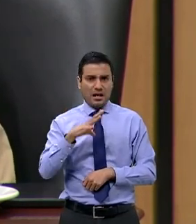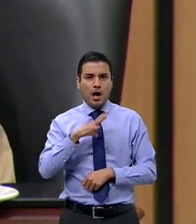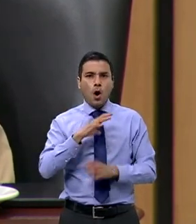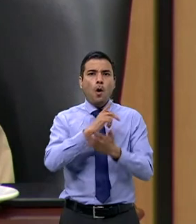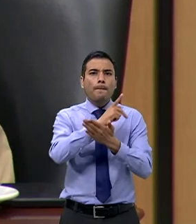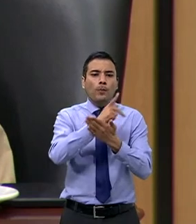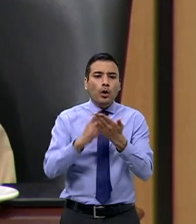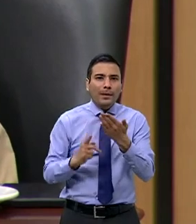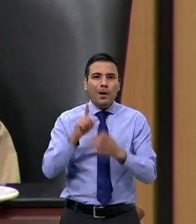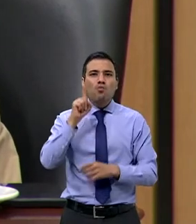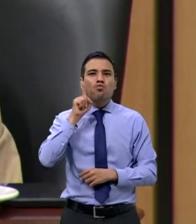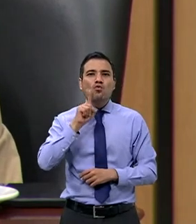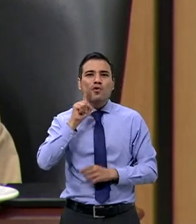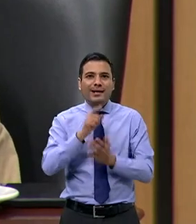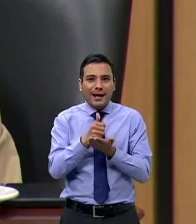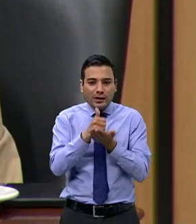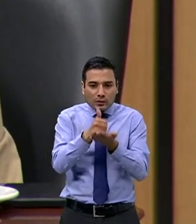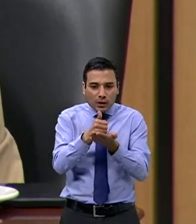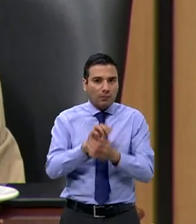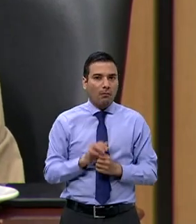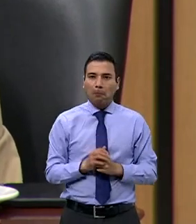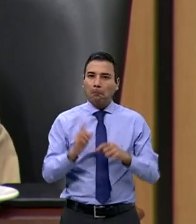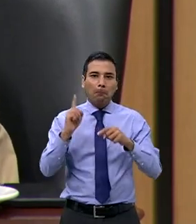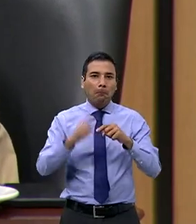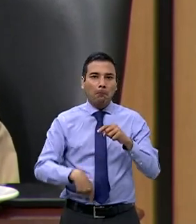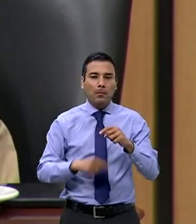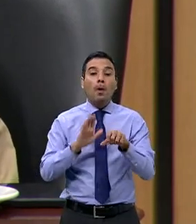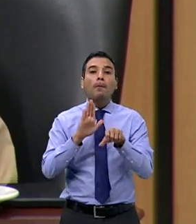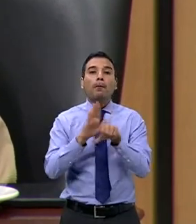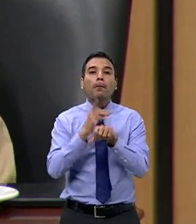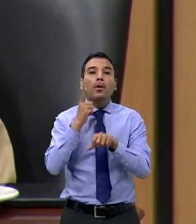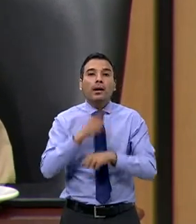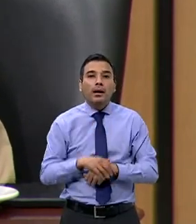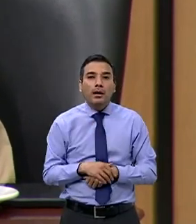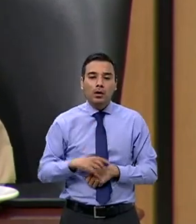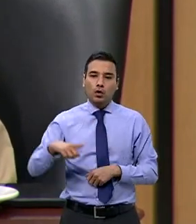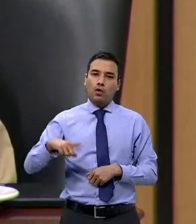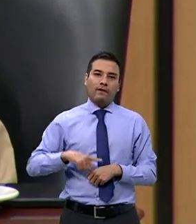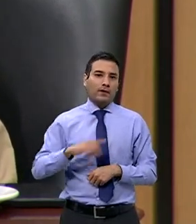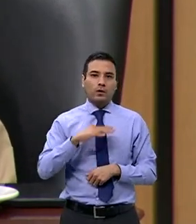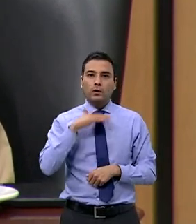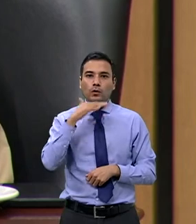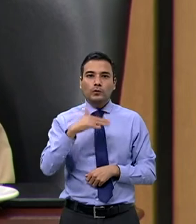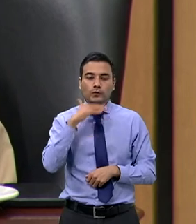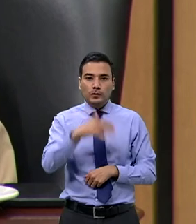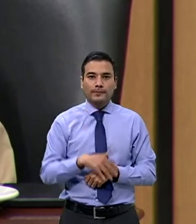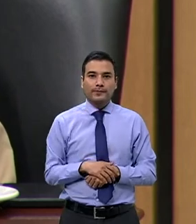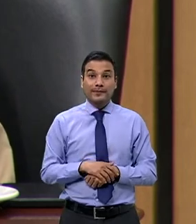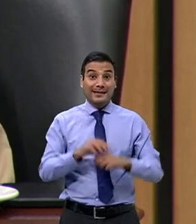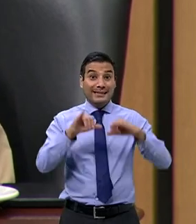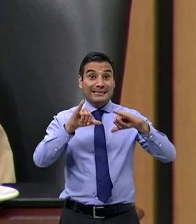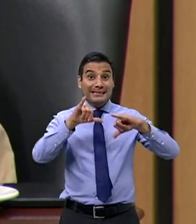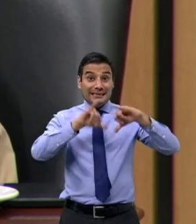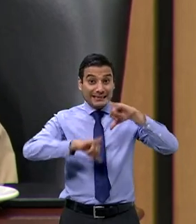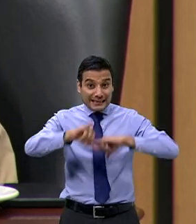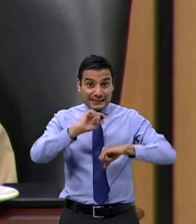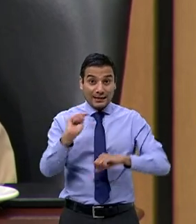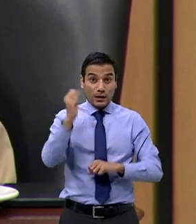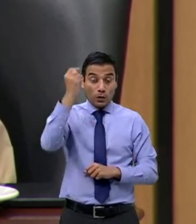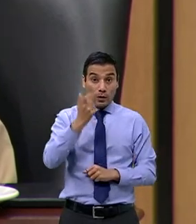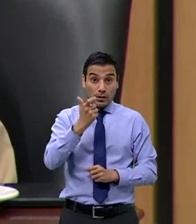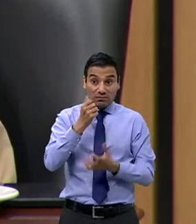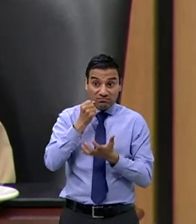eliminados porque por corrupción se quita todo apoyo a ciencia y tecnología